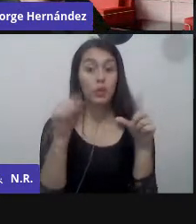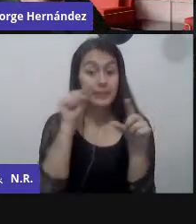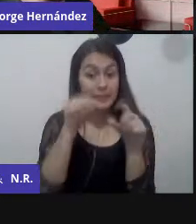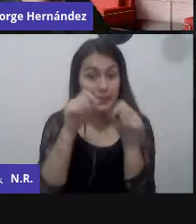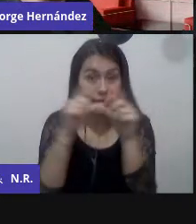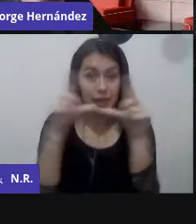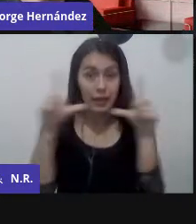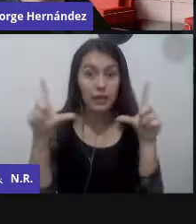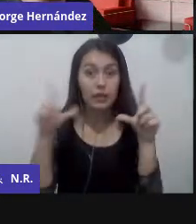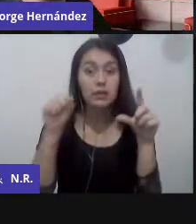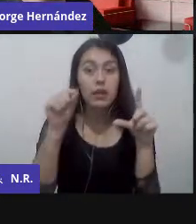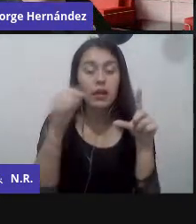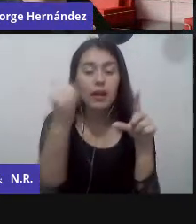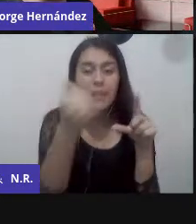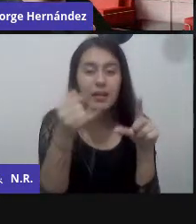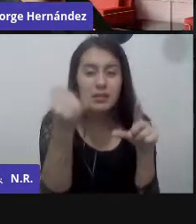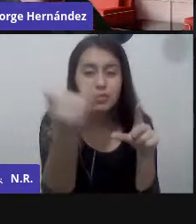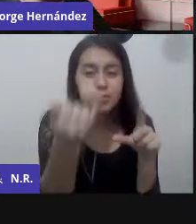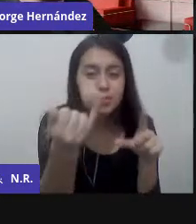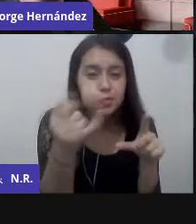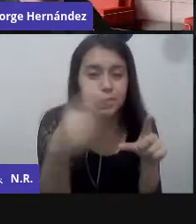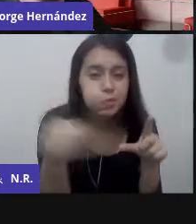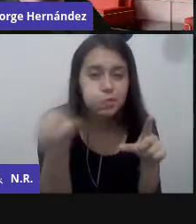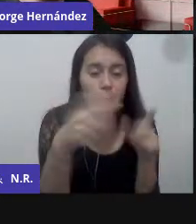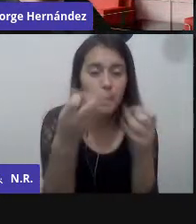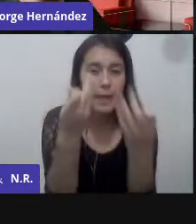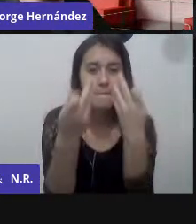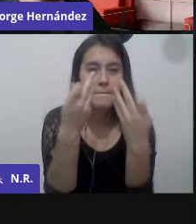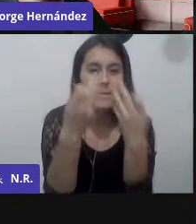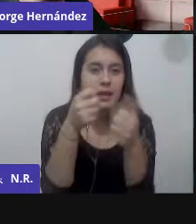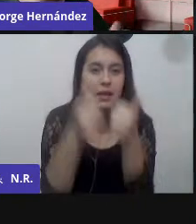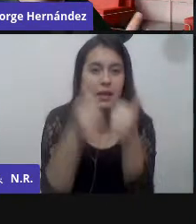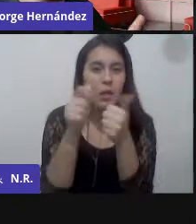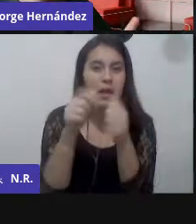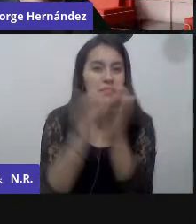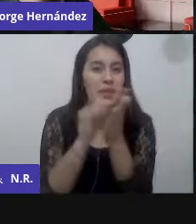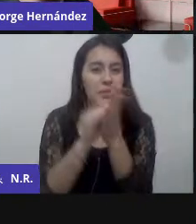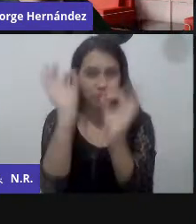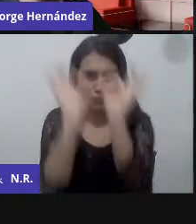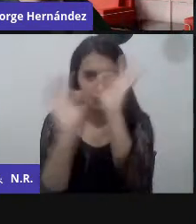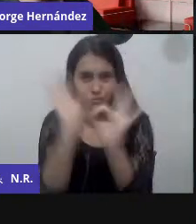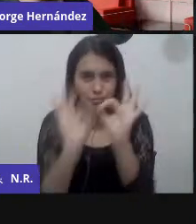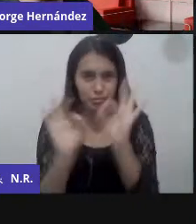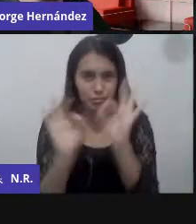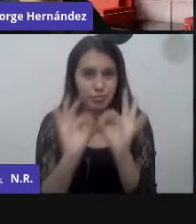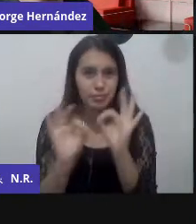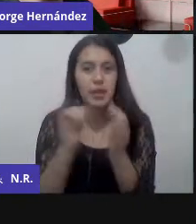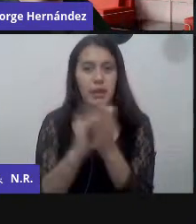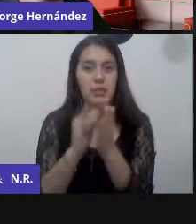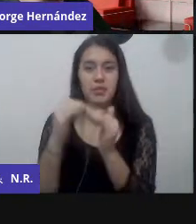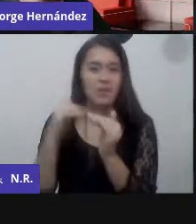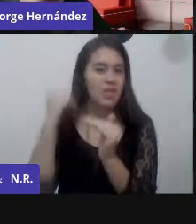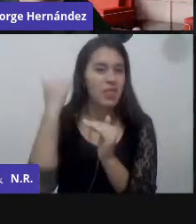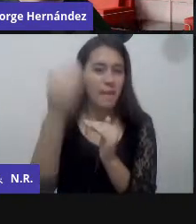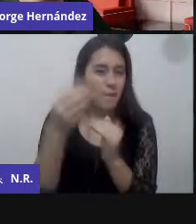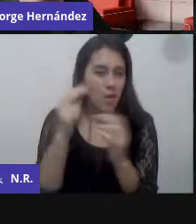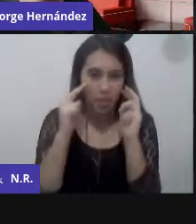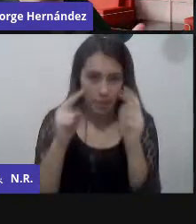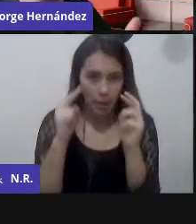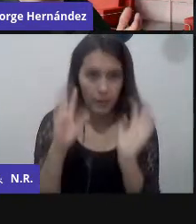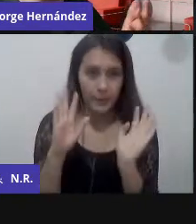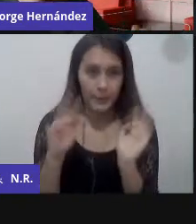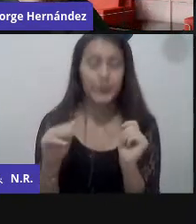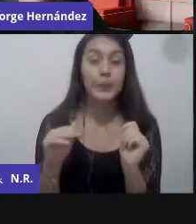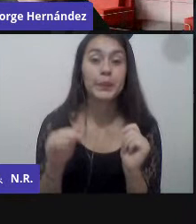vivo, lo que les va a mostrar es una configuración que vamos a ver ahora en adelante. Tengan en cuenta